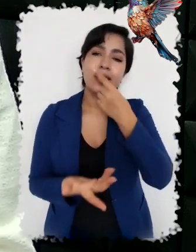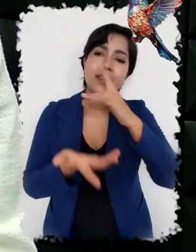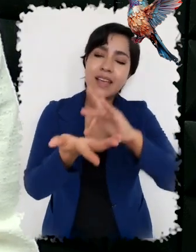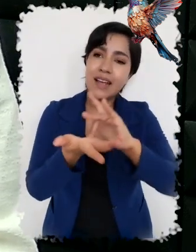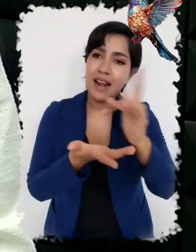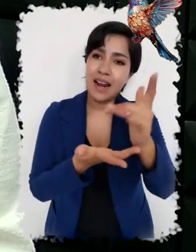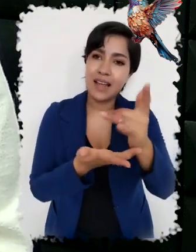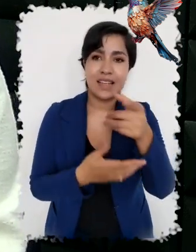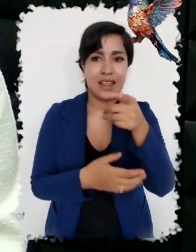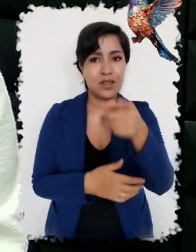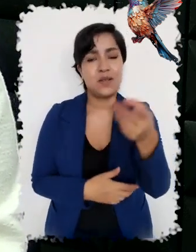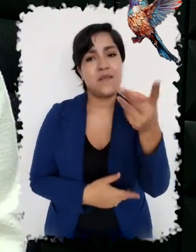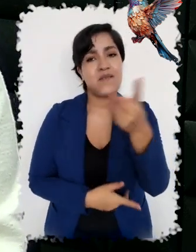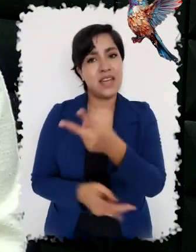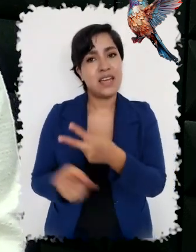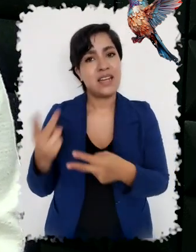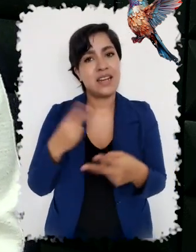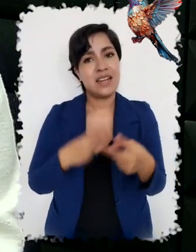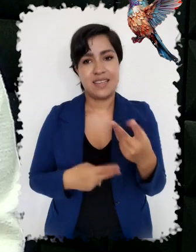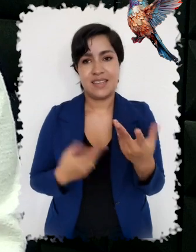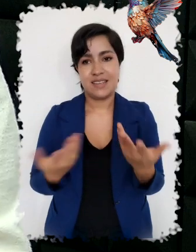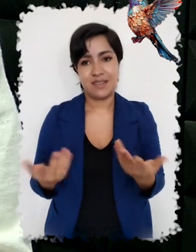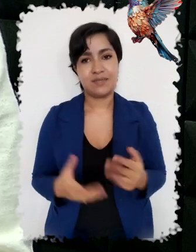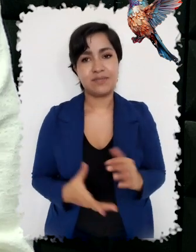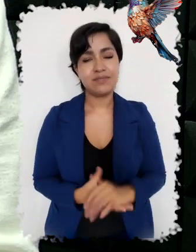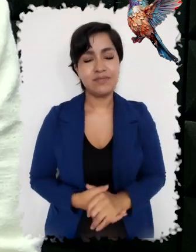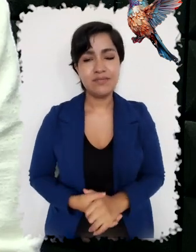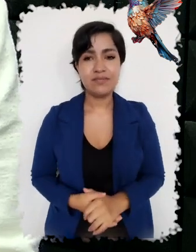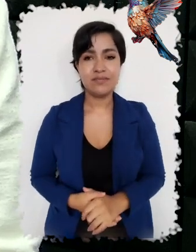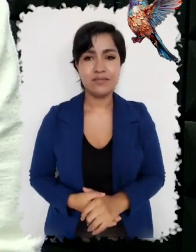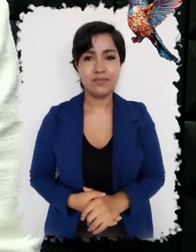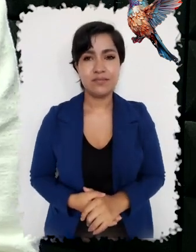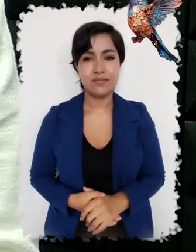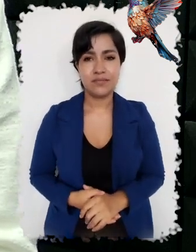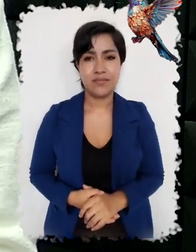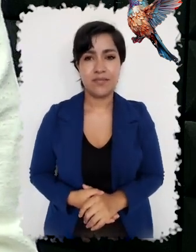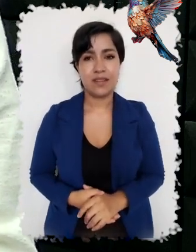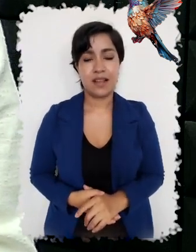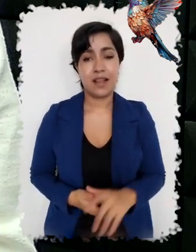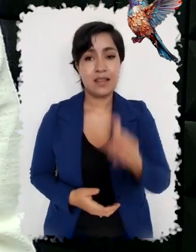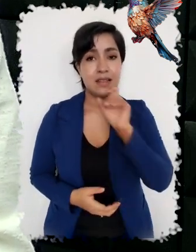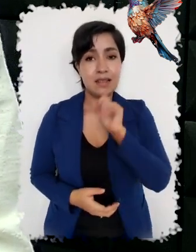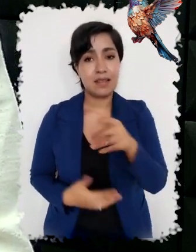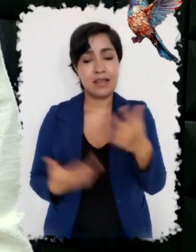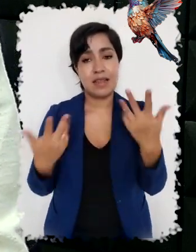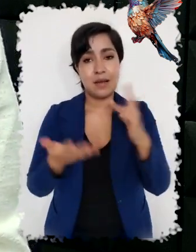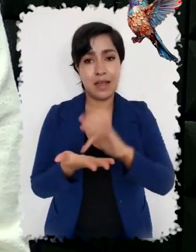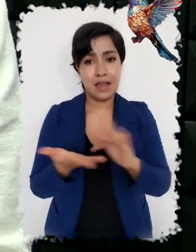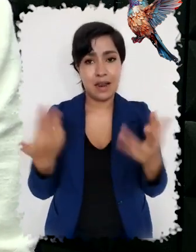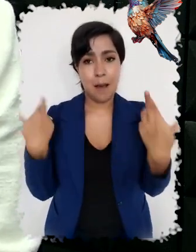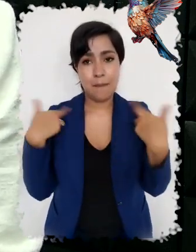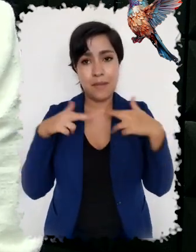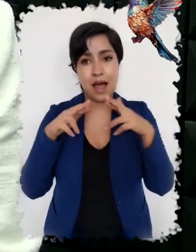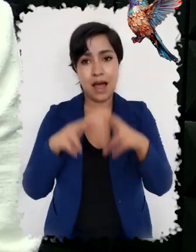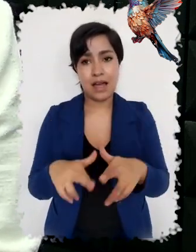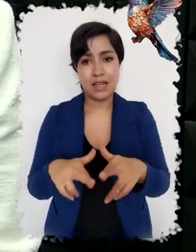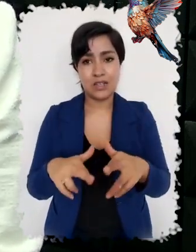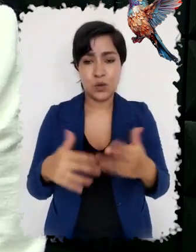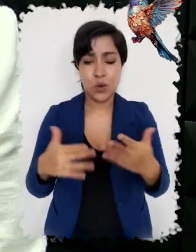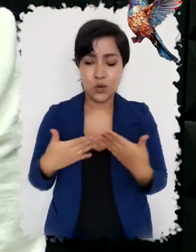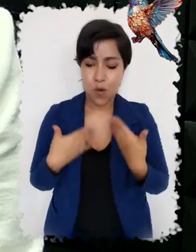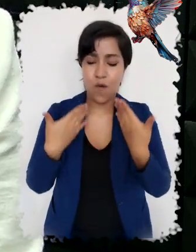agradezco porque este a gracias a a a los maestros que que me